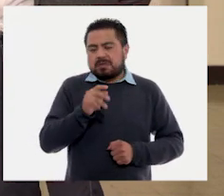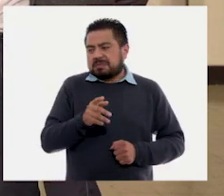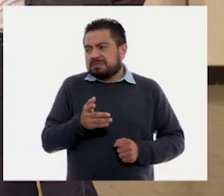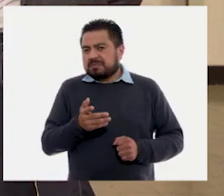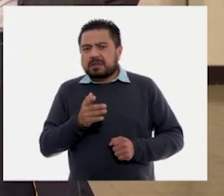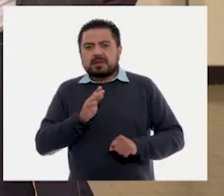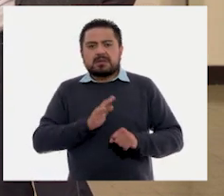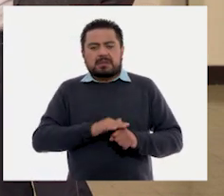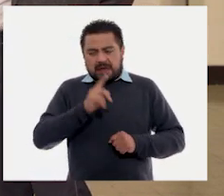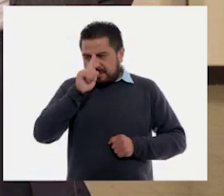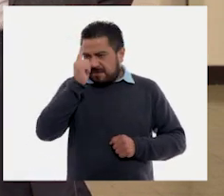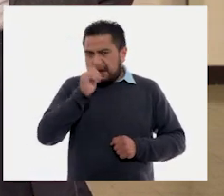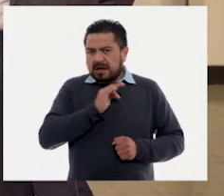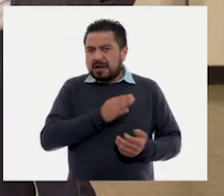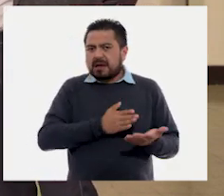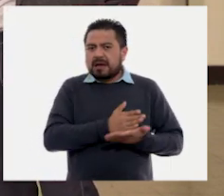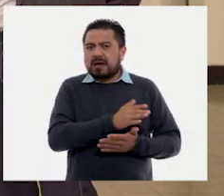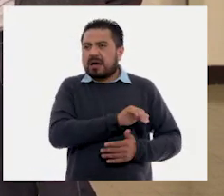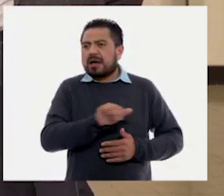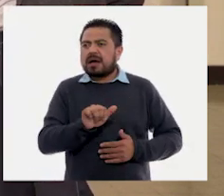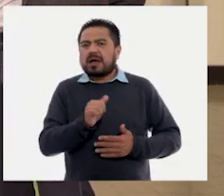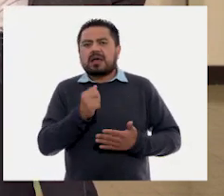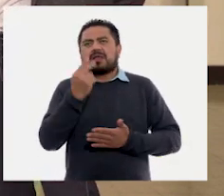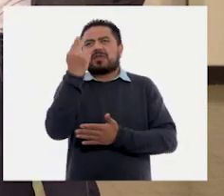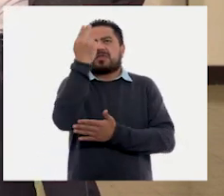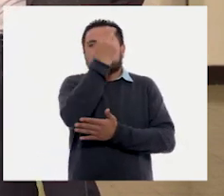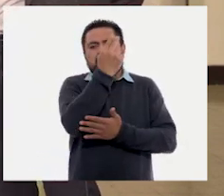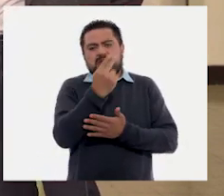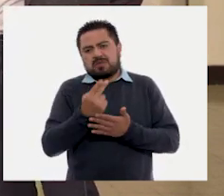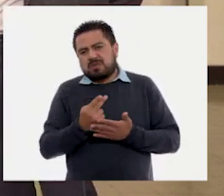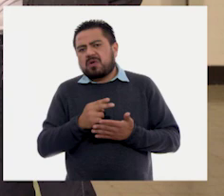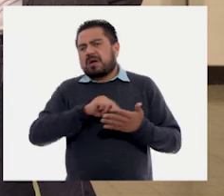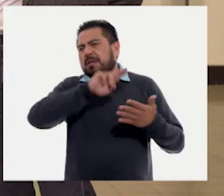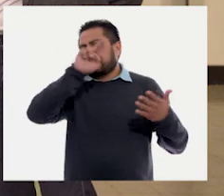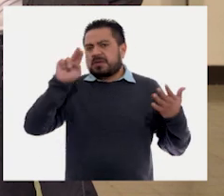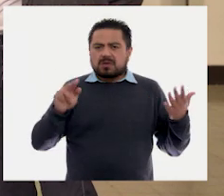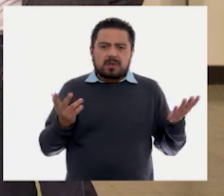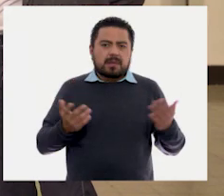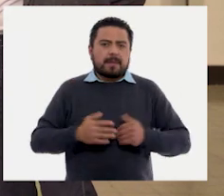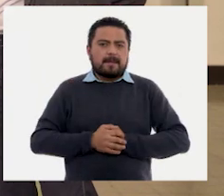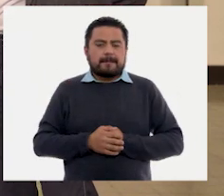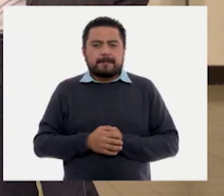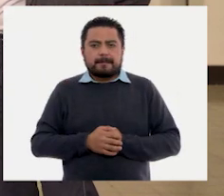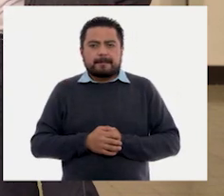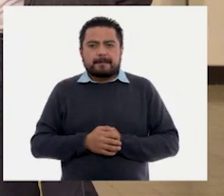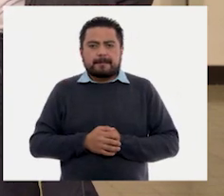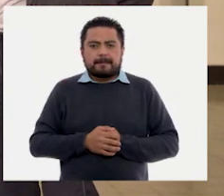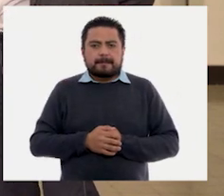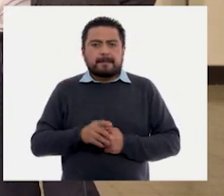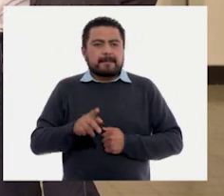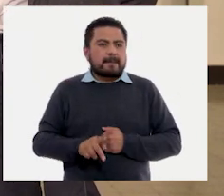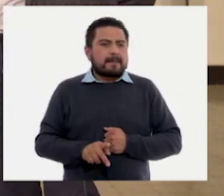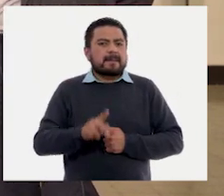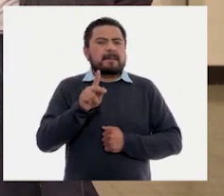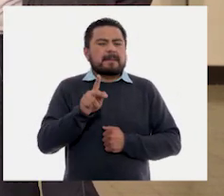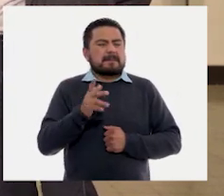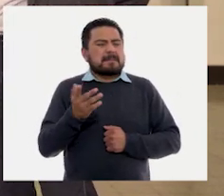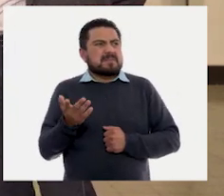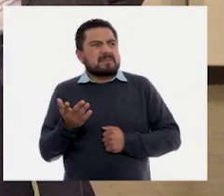la facilidad que tenía era más hacia el dibujo y la pintura, pero me pasé